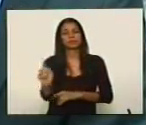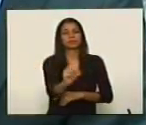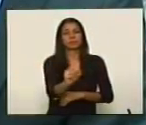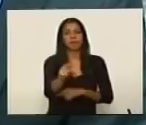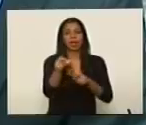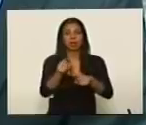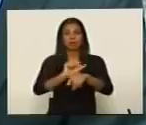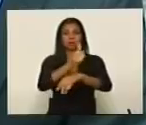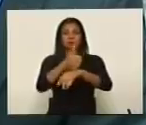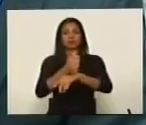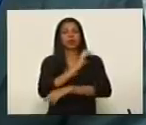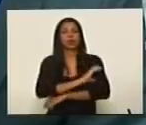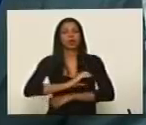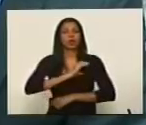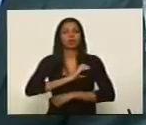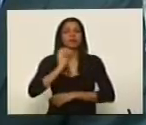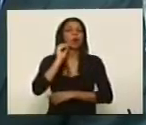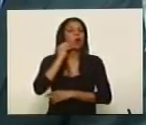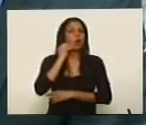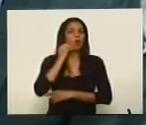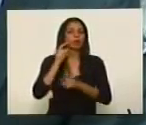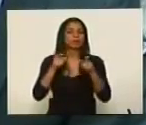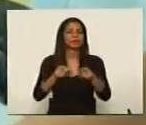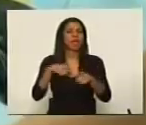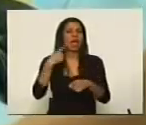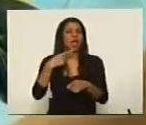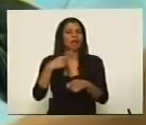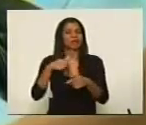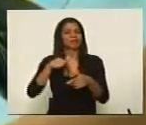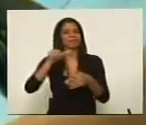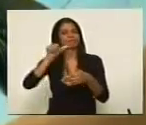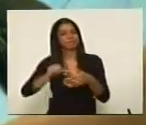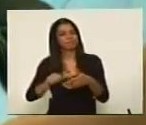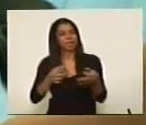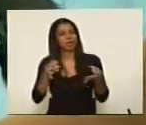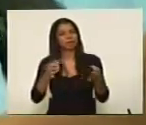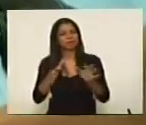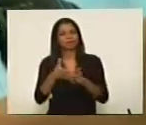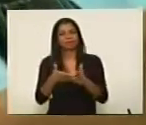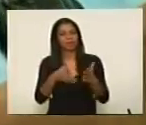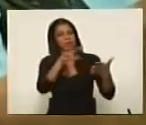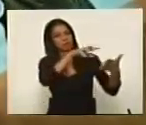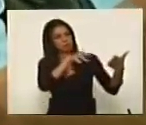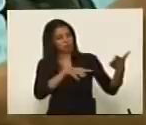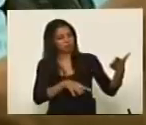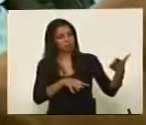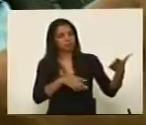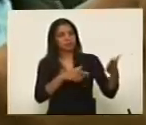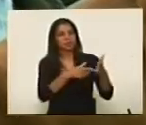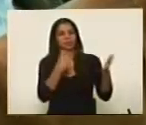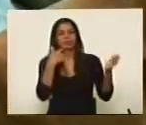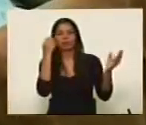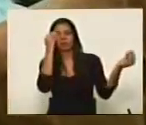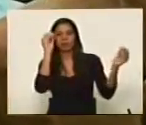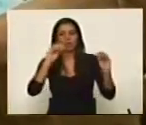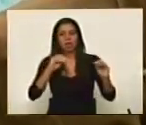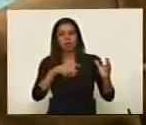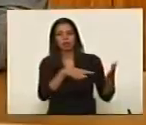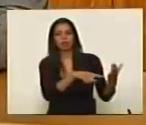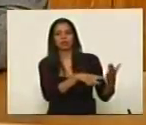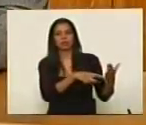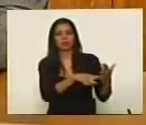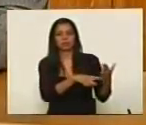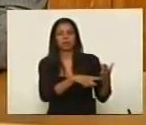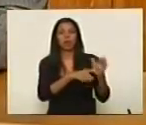condición de presidente de la Comisión de Juventud a los fines de presentar y dar lectura al referido